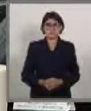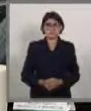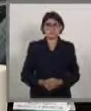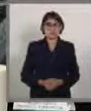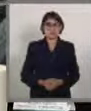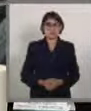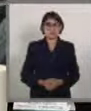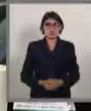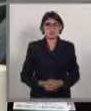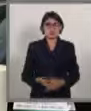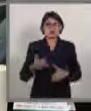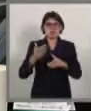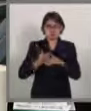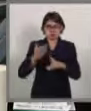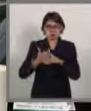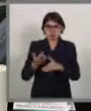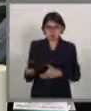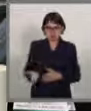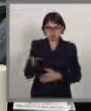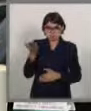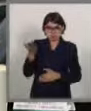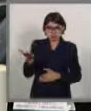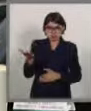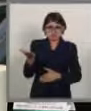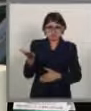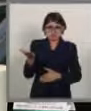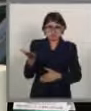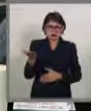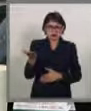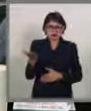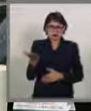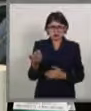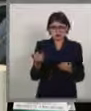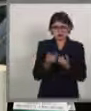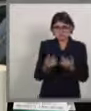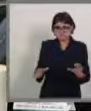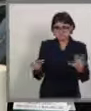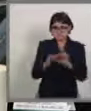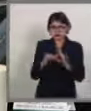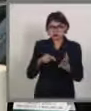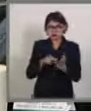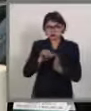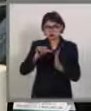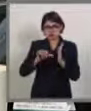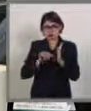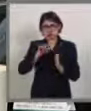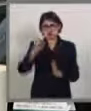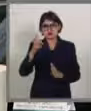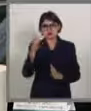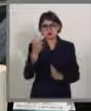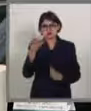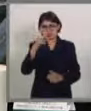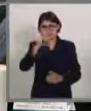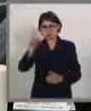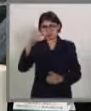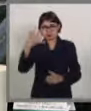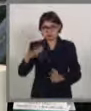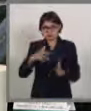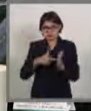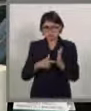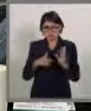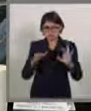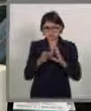como ha sido solicitado y con fundamento en lo dispuesto por los artículos 109 y 110 del reglamento